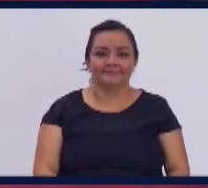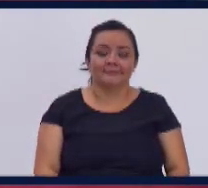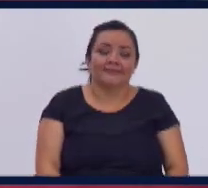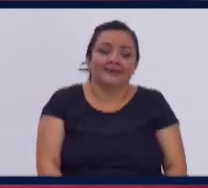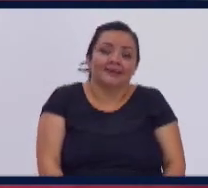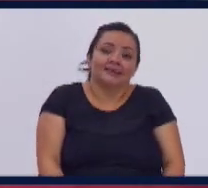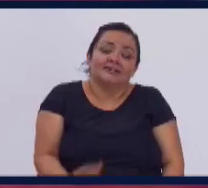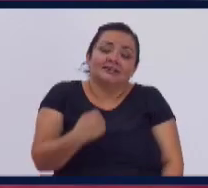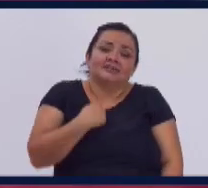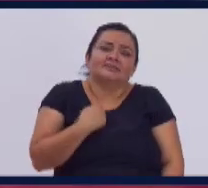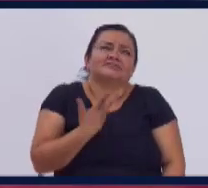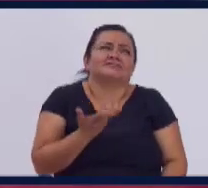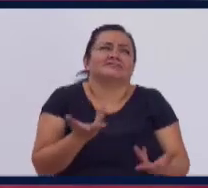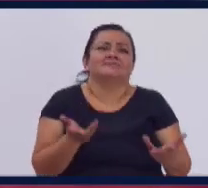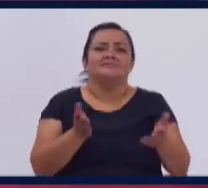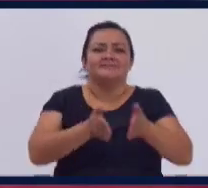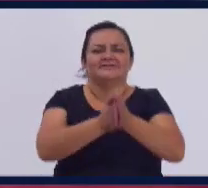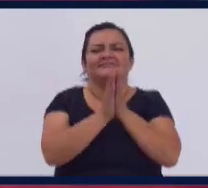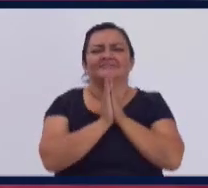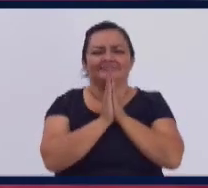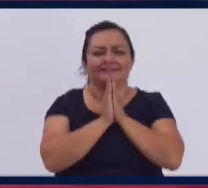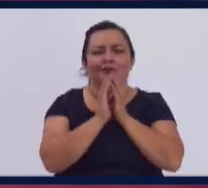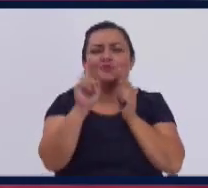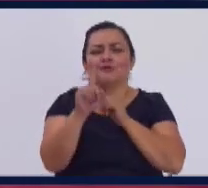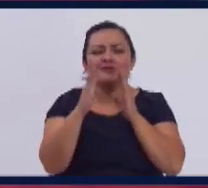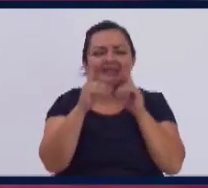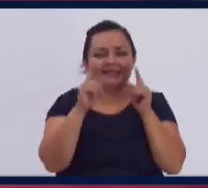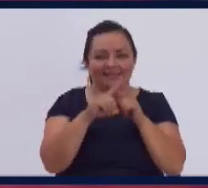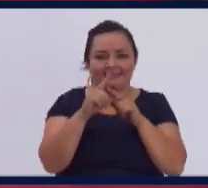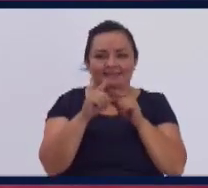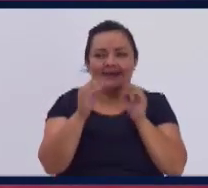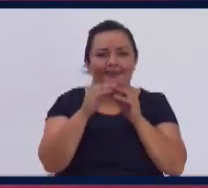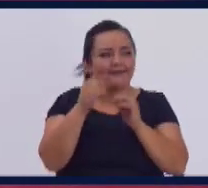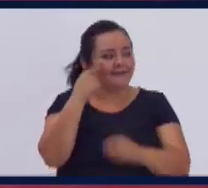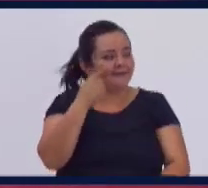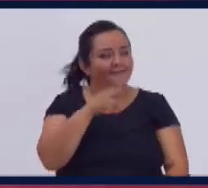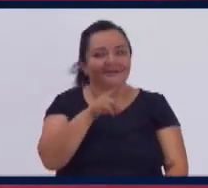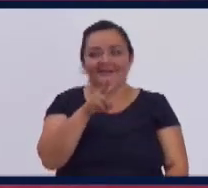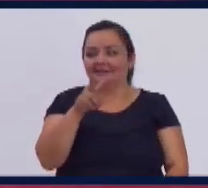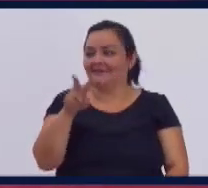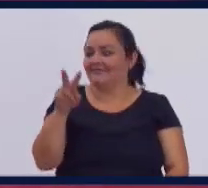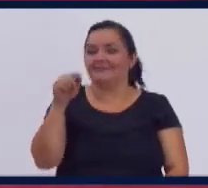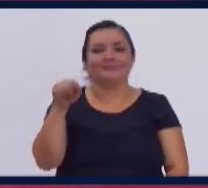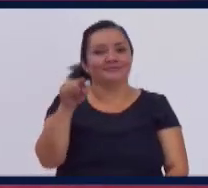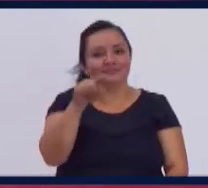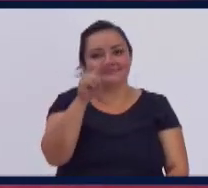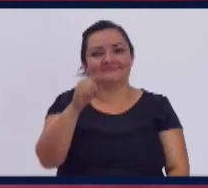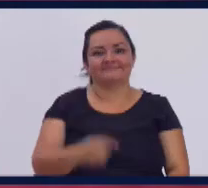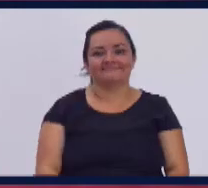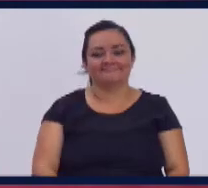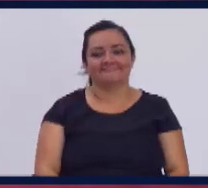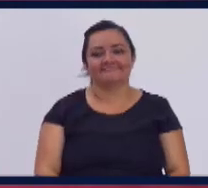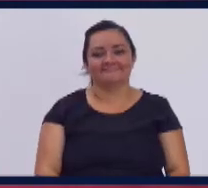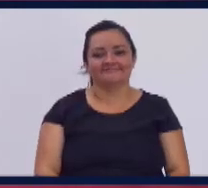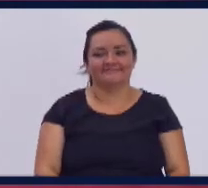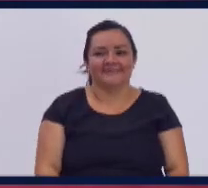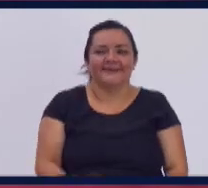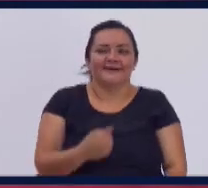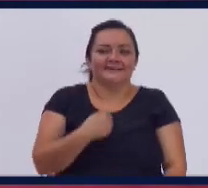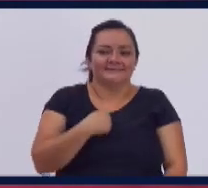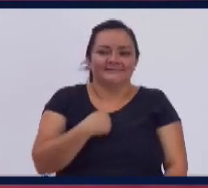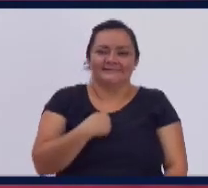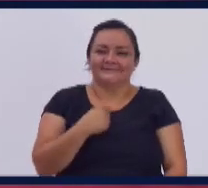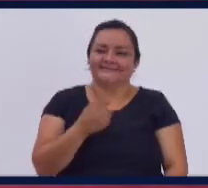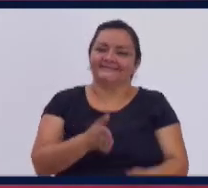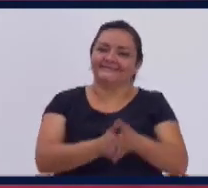Amigo, ¿qué más puedo yo pedir que una iglesia como la que el Señor me ha permitido pastorear? ¿Qué más puedo yo